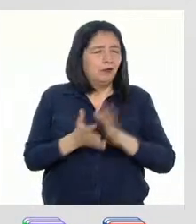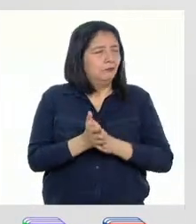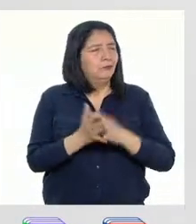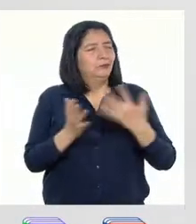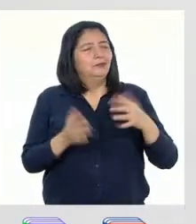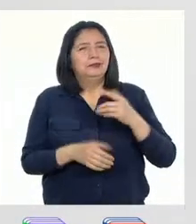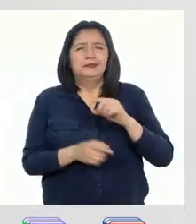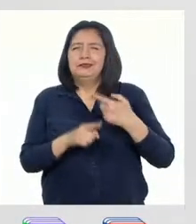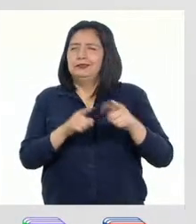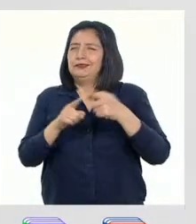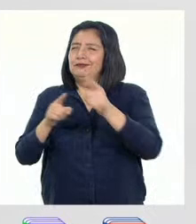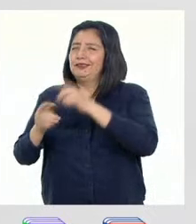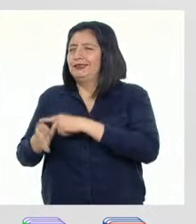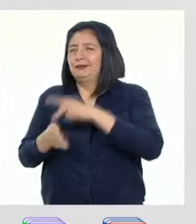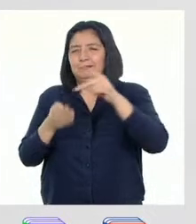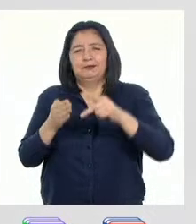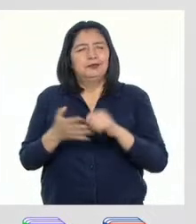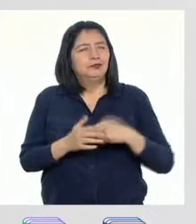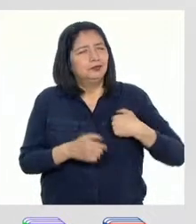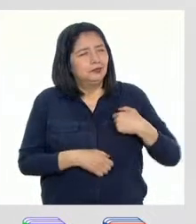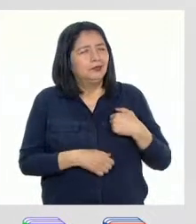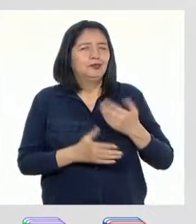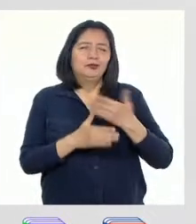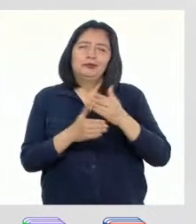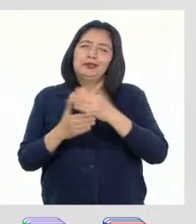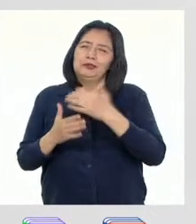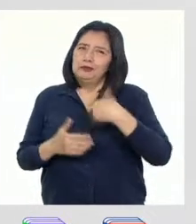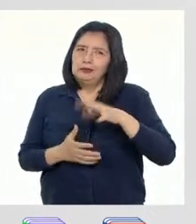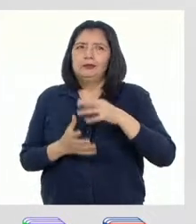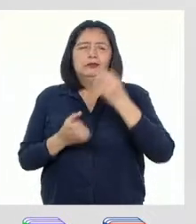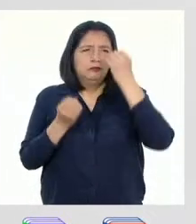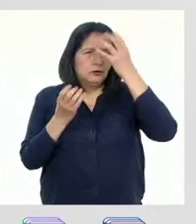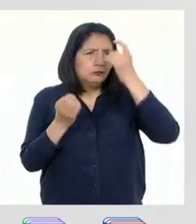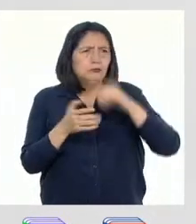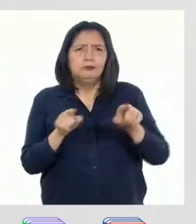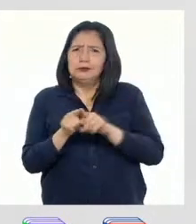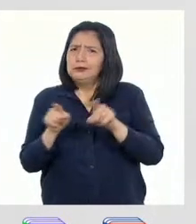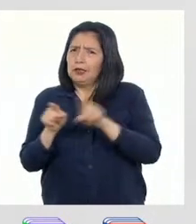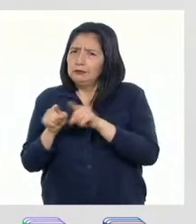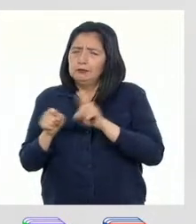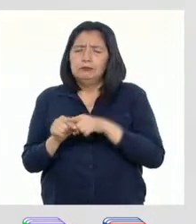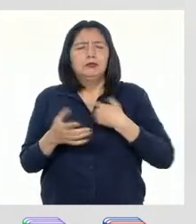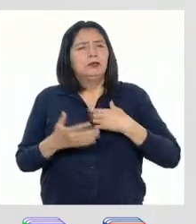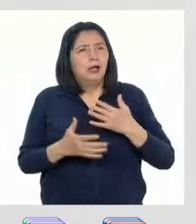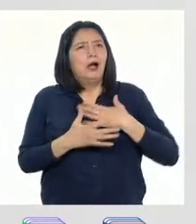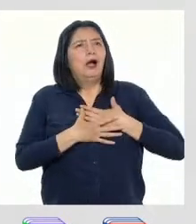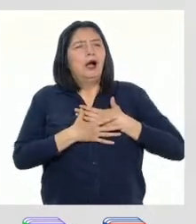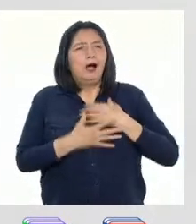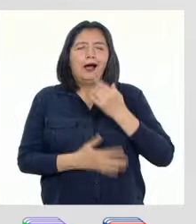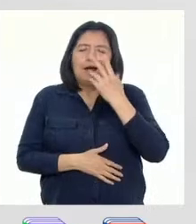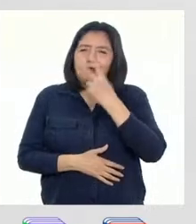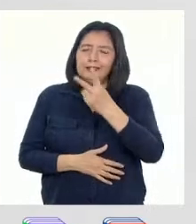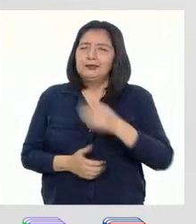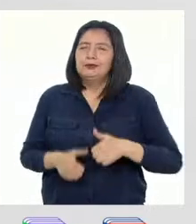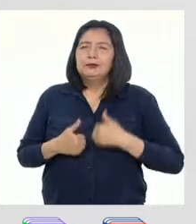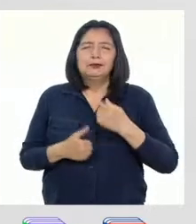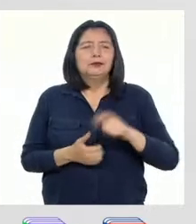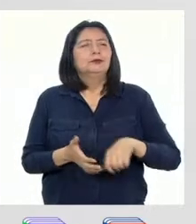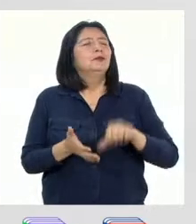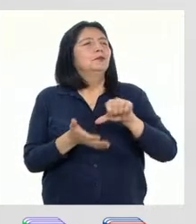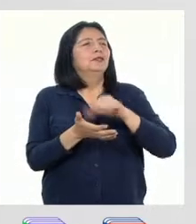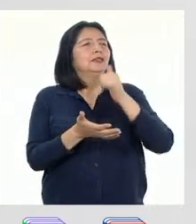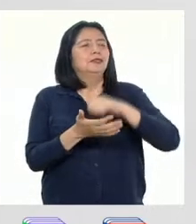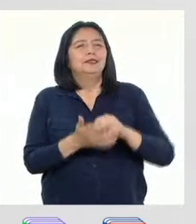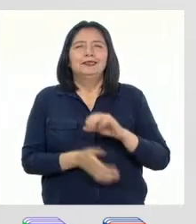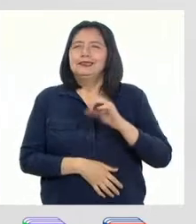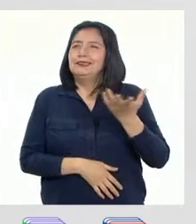increíble, de distintas profesiones, que no solo nos compartieron conocimientos, sino que también fueron una fuente de inspiración, como el artista